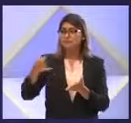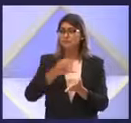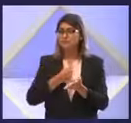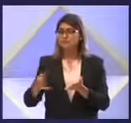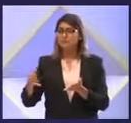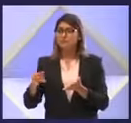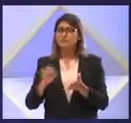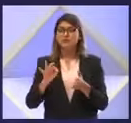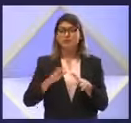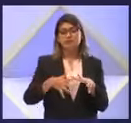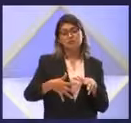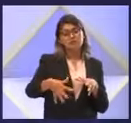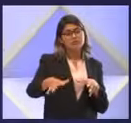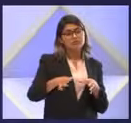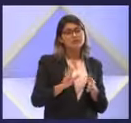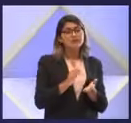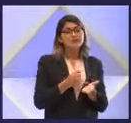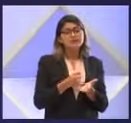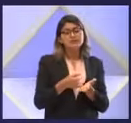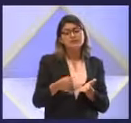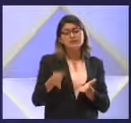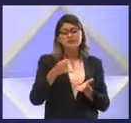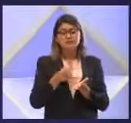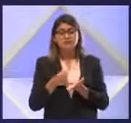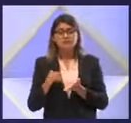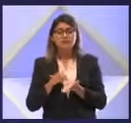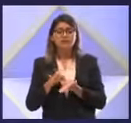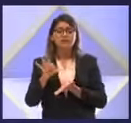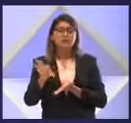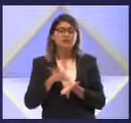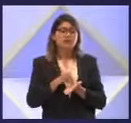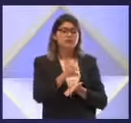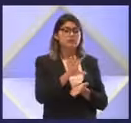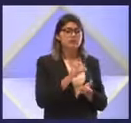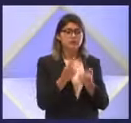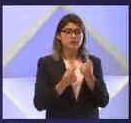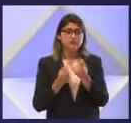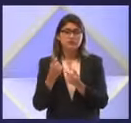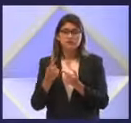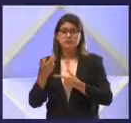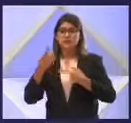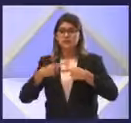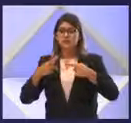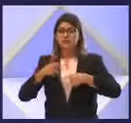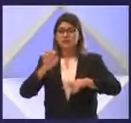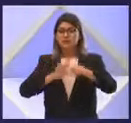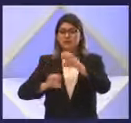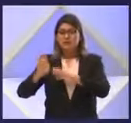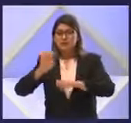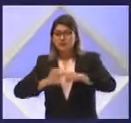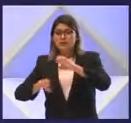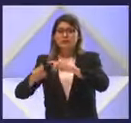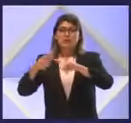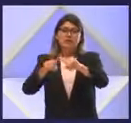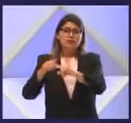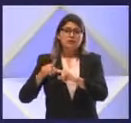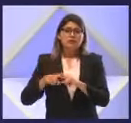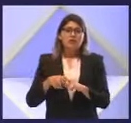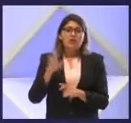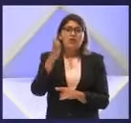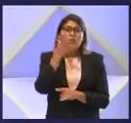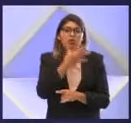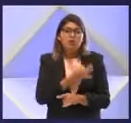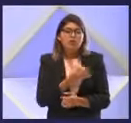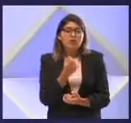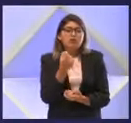seguirá siendo escaso caro y sólo accesible a unas pocas empresas globales pero si combinamos una